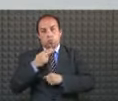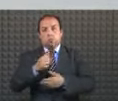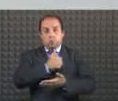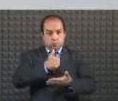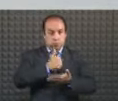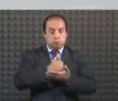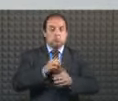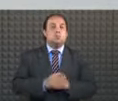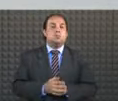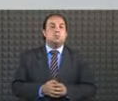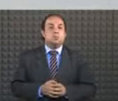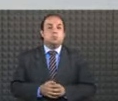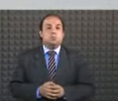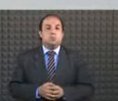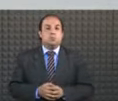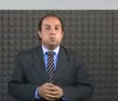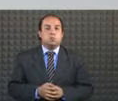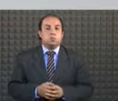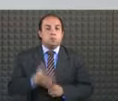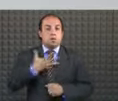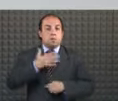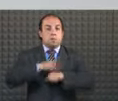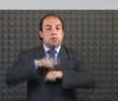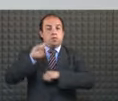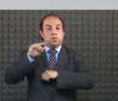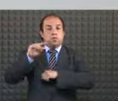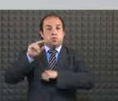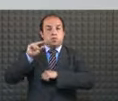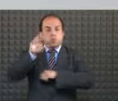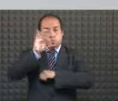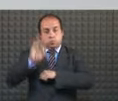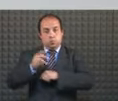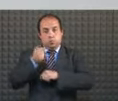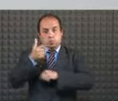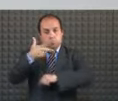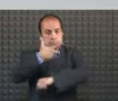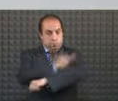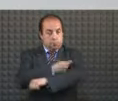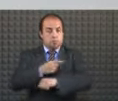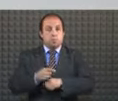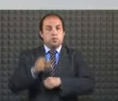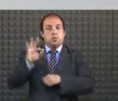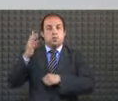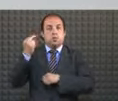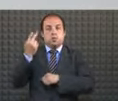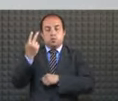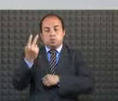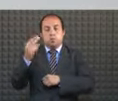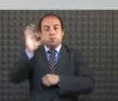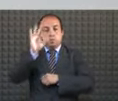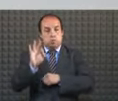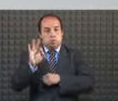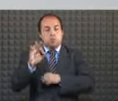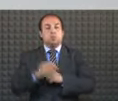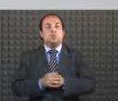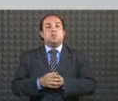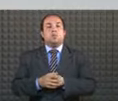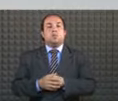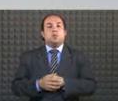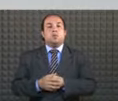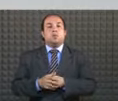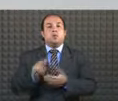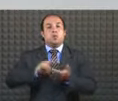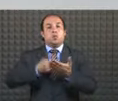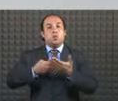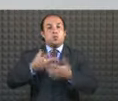ciudad, porque pues ya tenemos más del 80% con la primera dosis y el 42% con su esquema completo en la